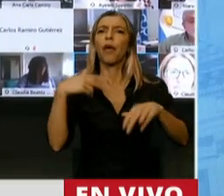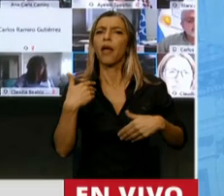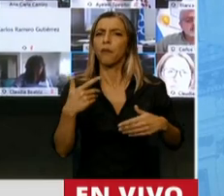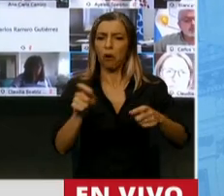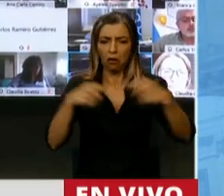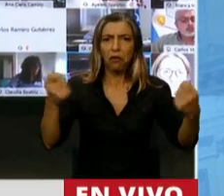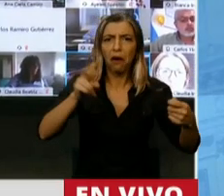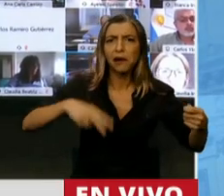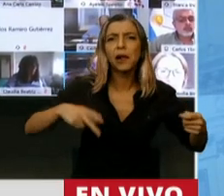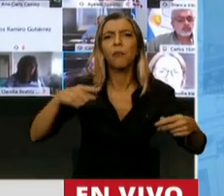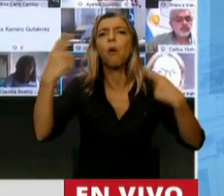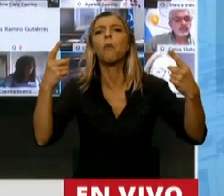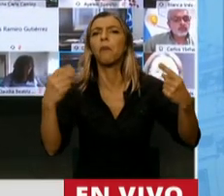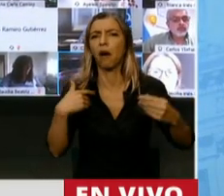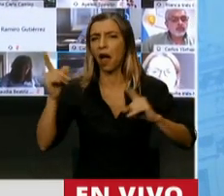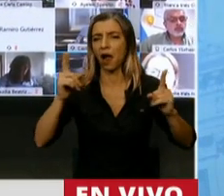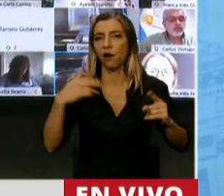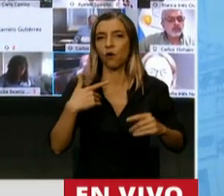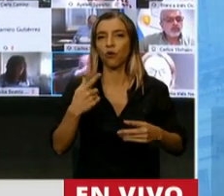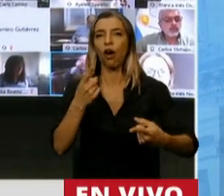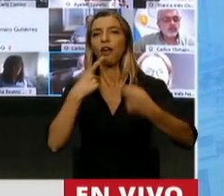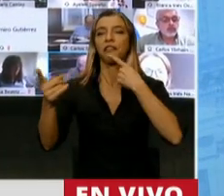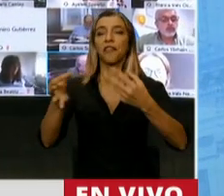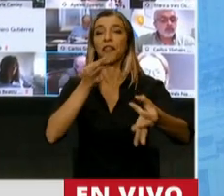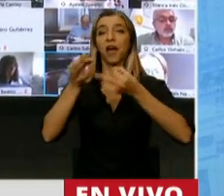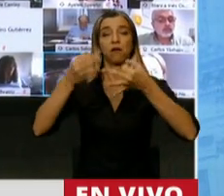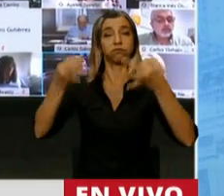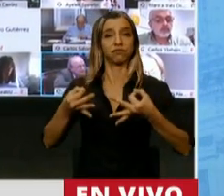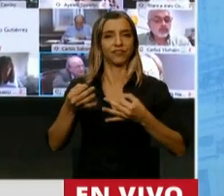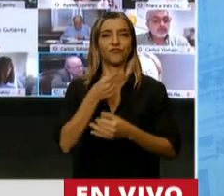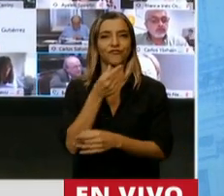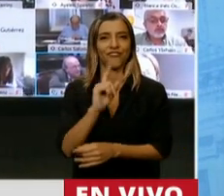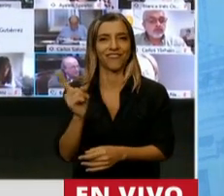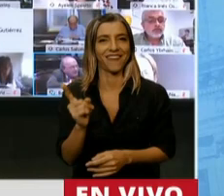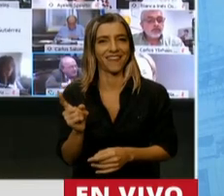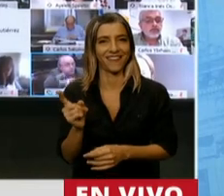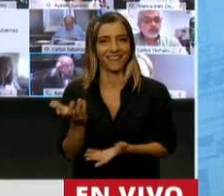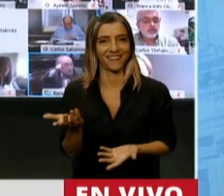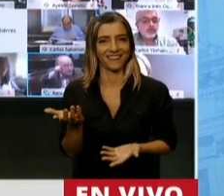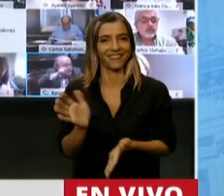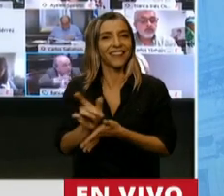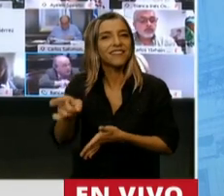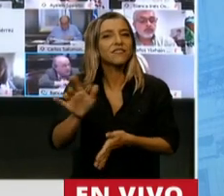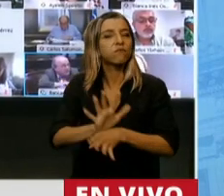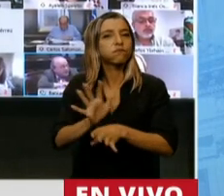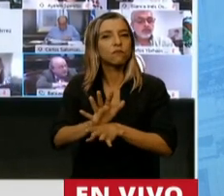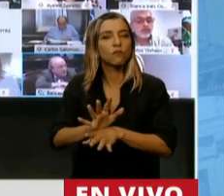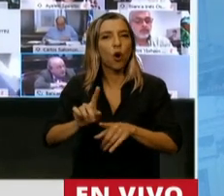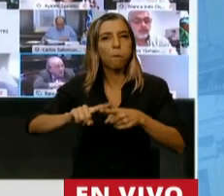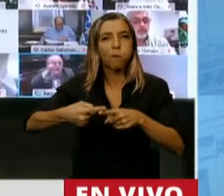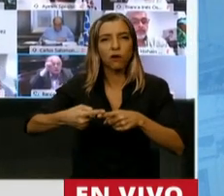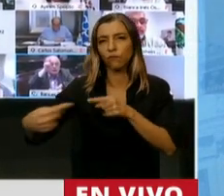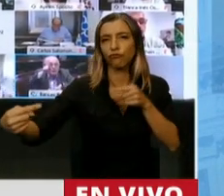ese diálogo cae, porque ellos no están interesados en el diálogo. Por eso son enemigos de la política, por eso fueron